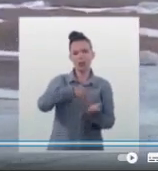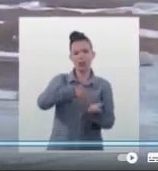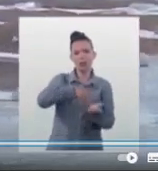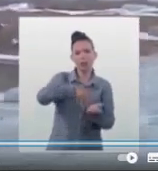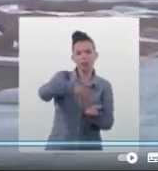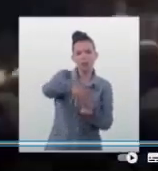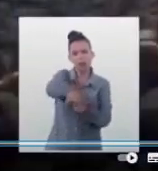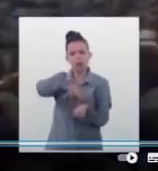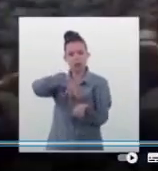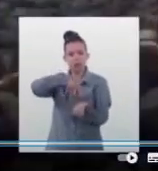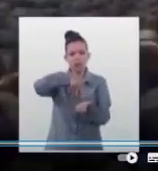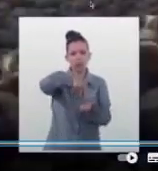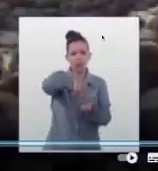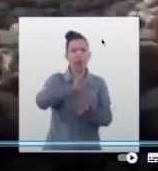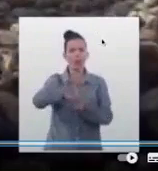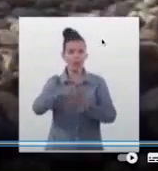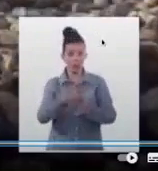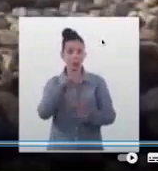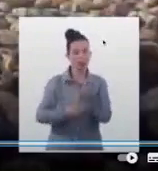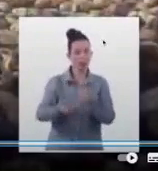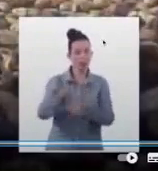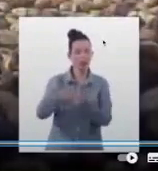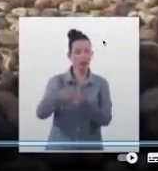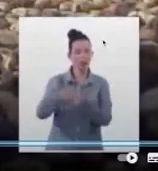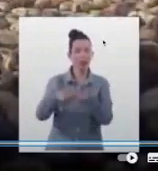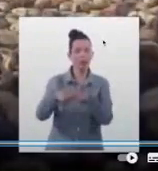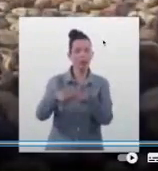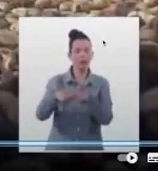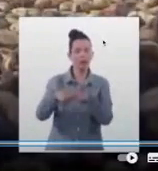renovadores procedimientos en el proceso de beneficio.